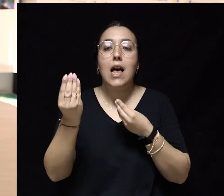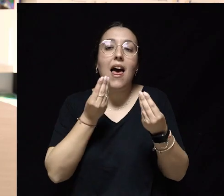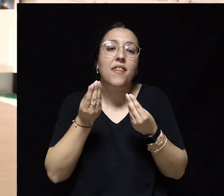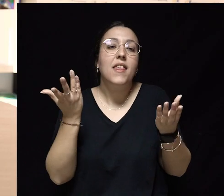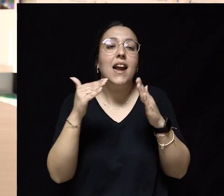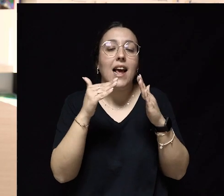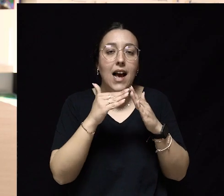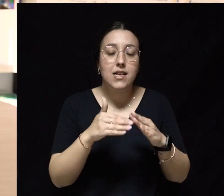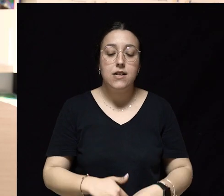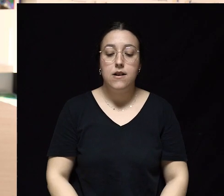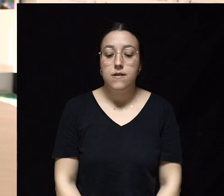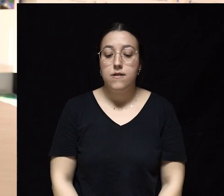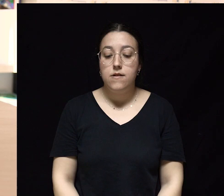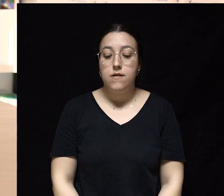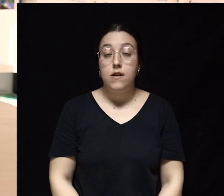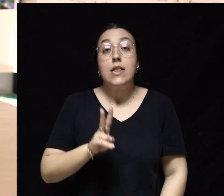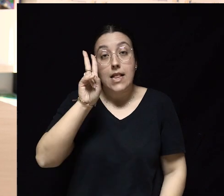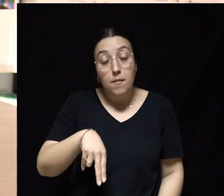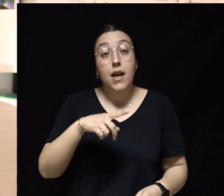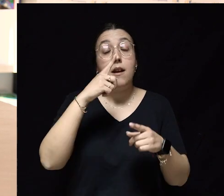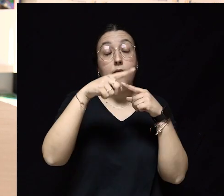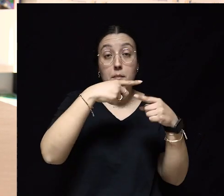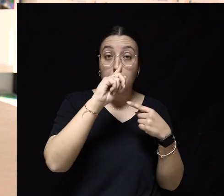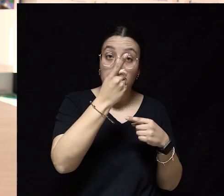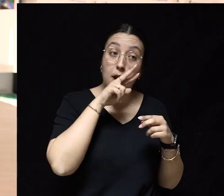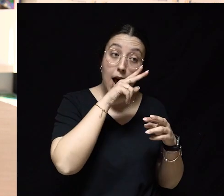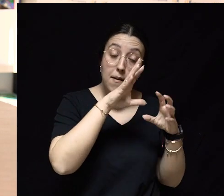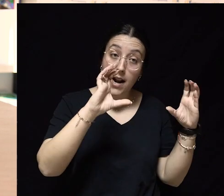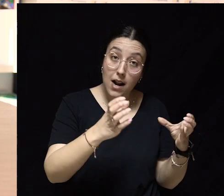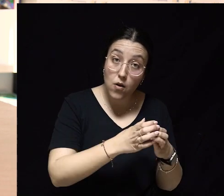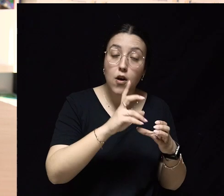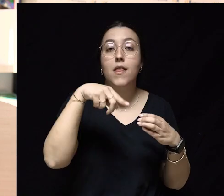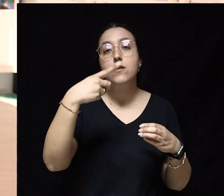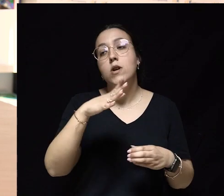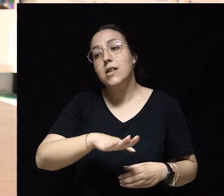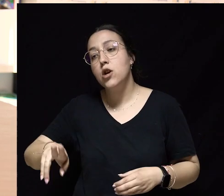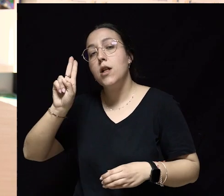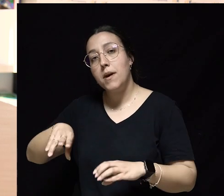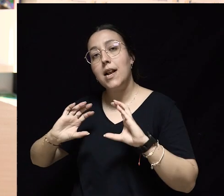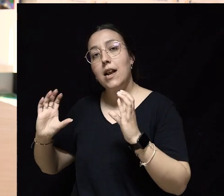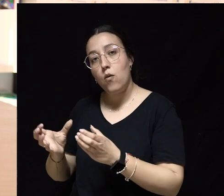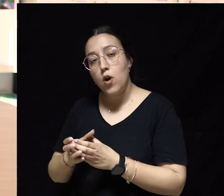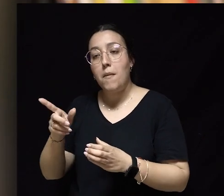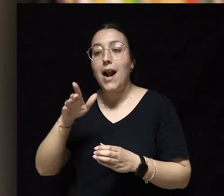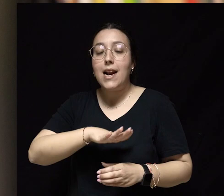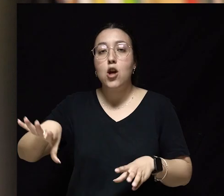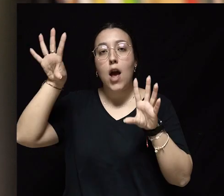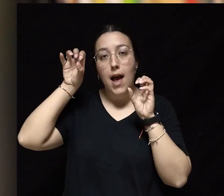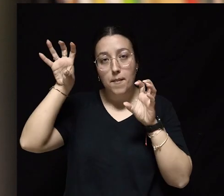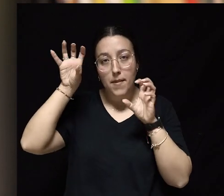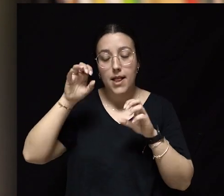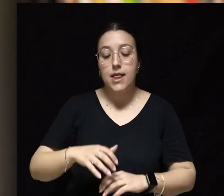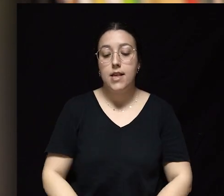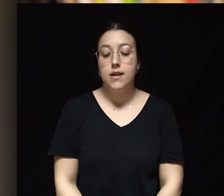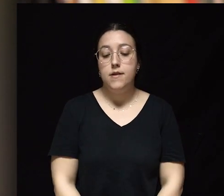de comportamiento y de conducta. Eso con las familias. También lo aplicamos a los niños, o sea, eso es